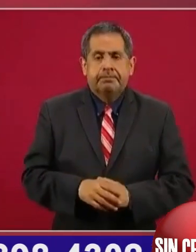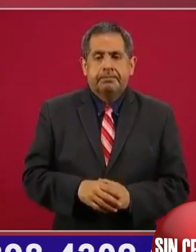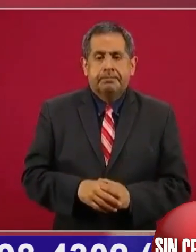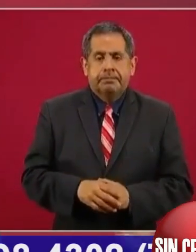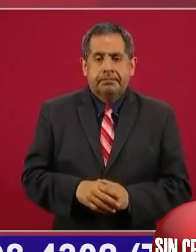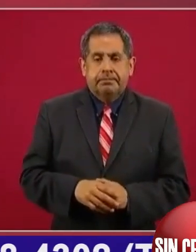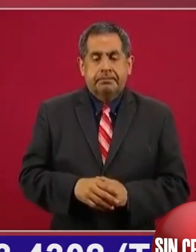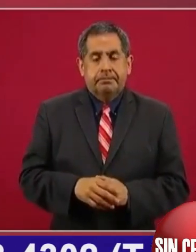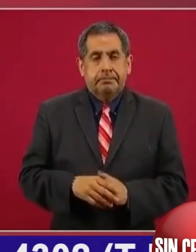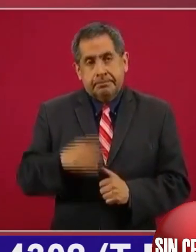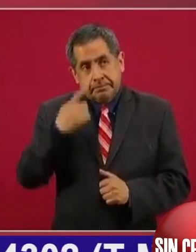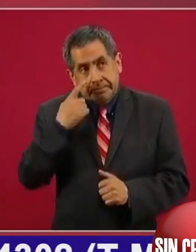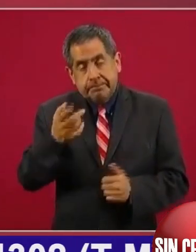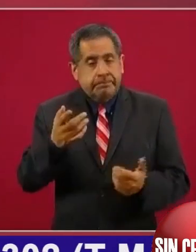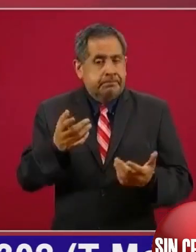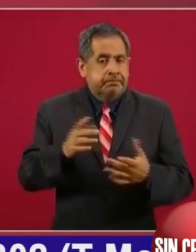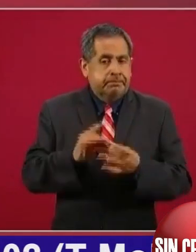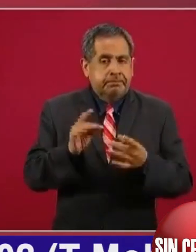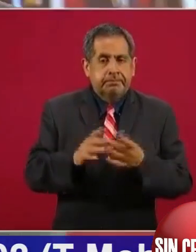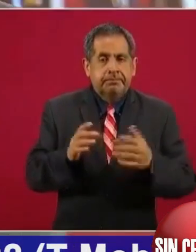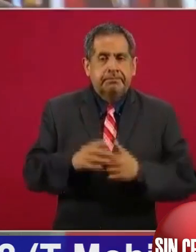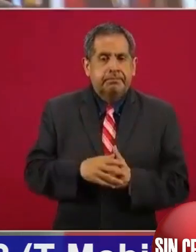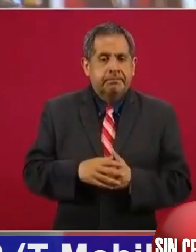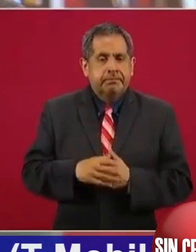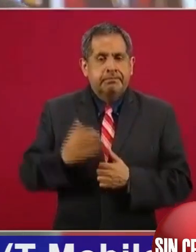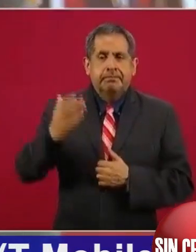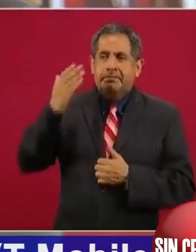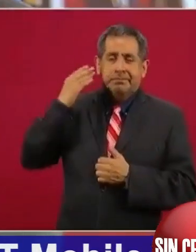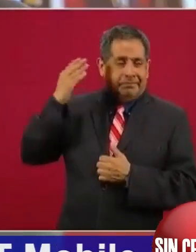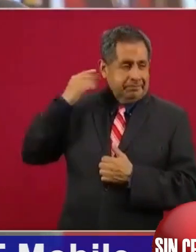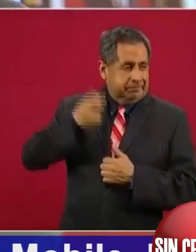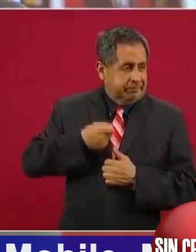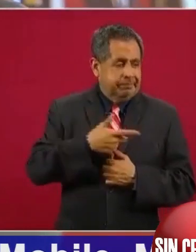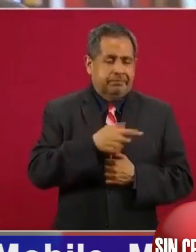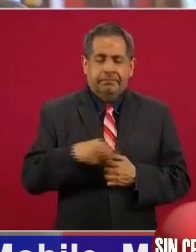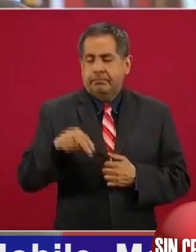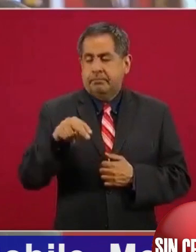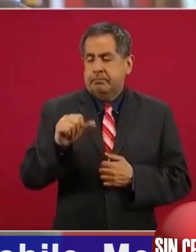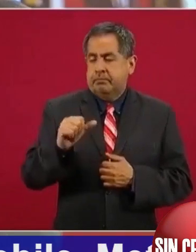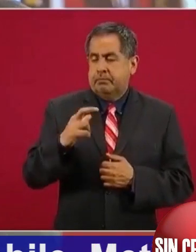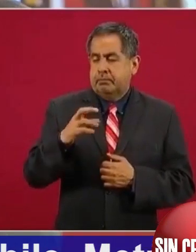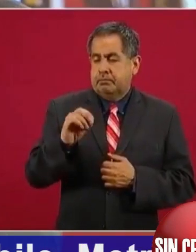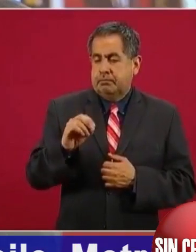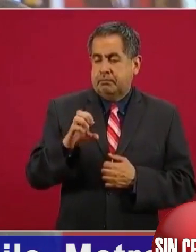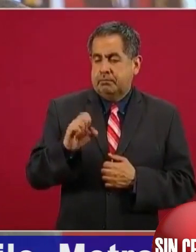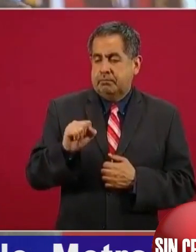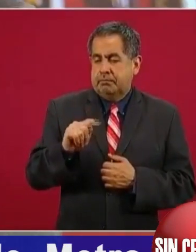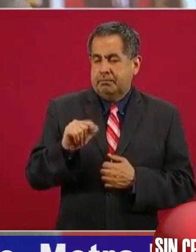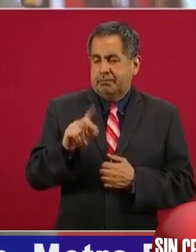se ha llegado a decir que era un narcoestado.